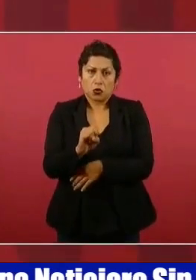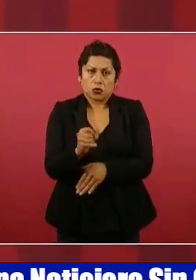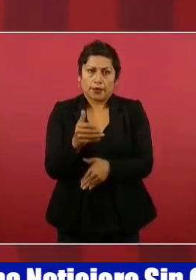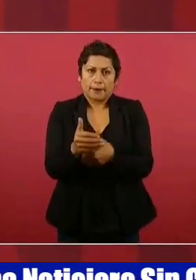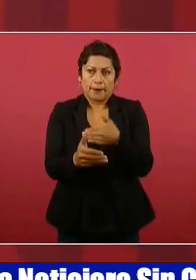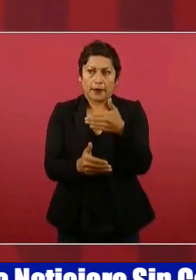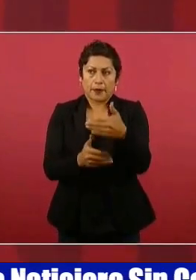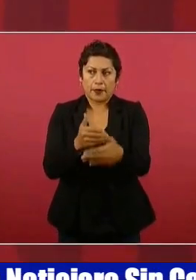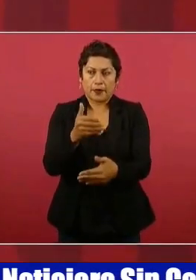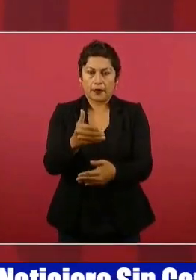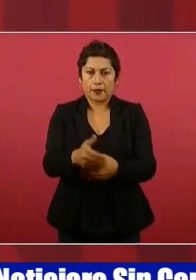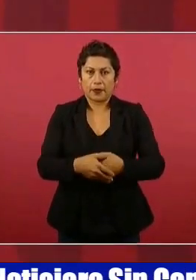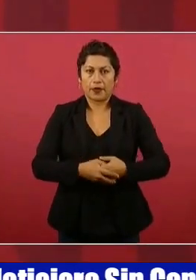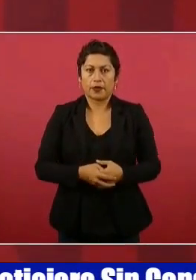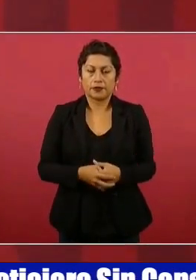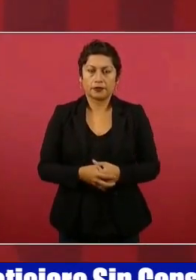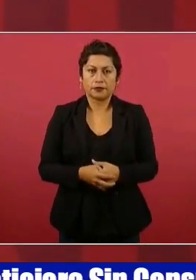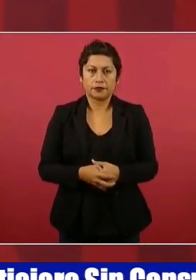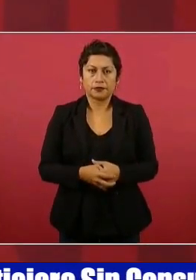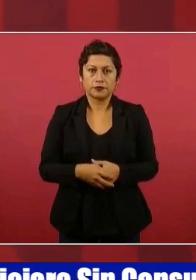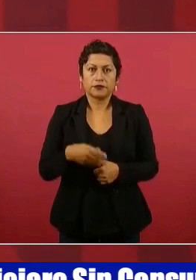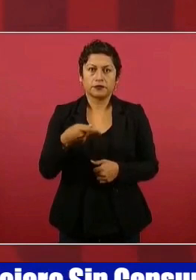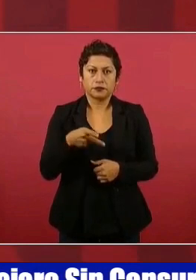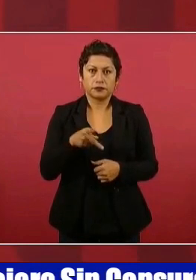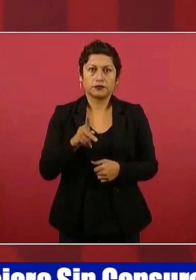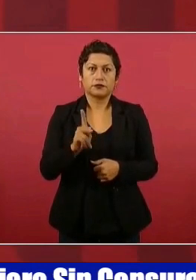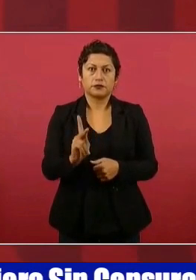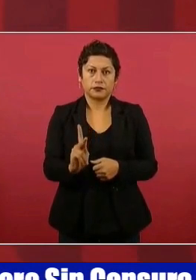periodismo no puede ser militante. A muchos